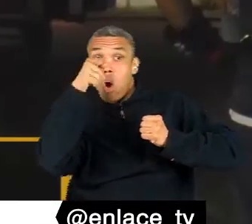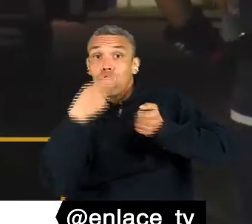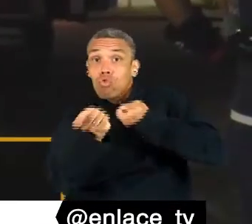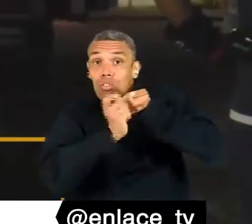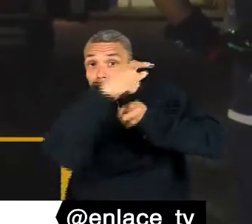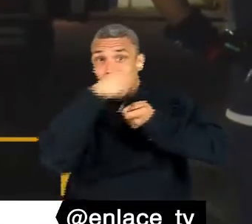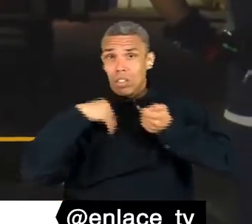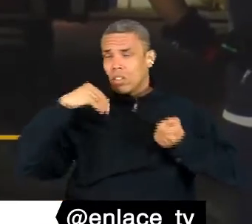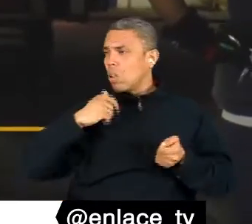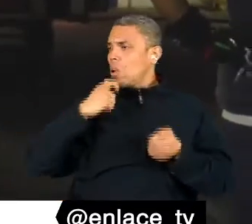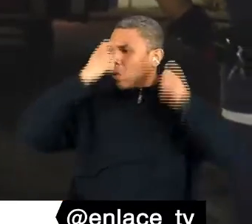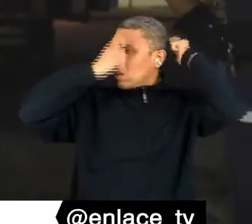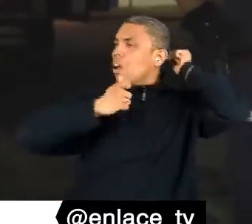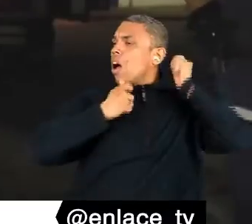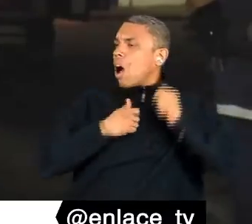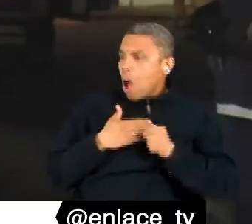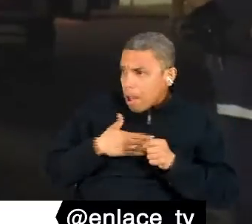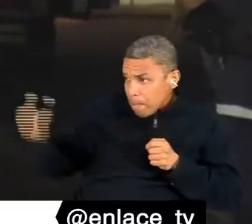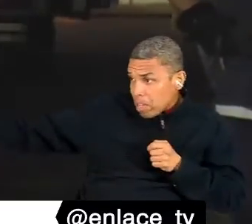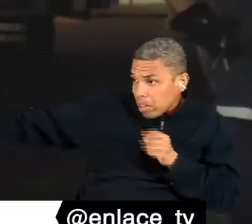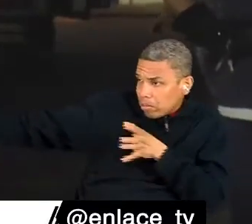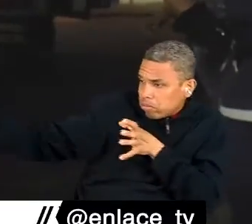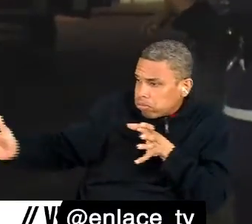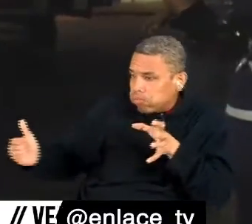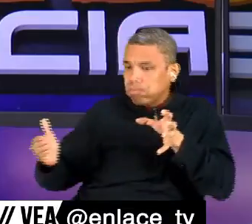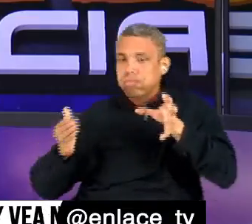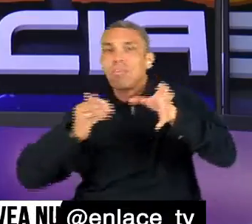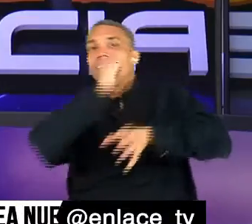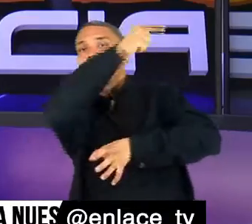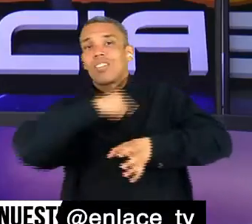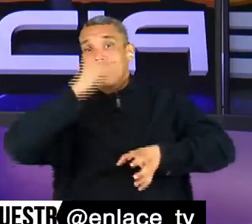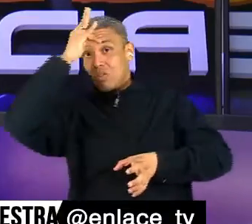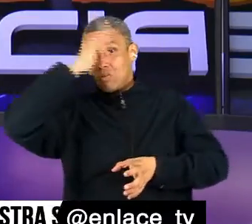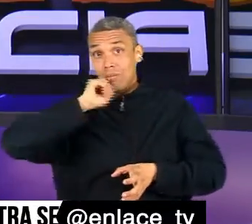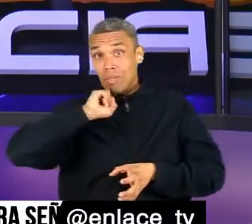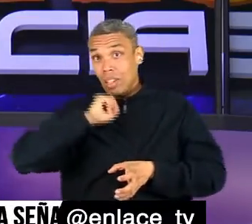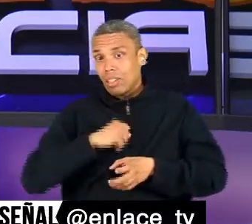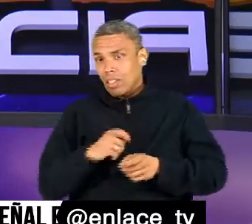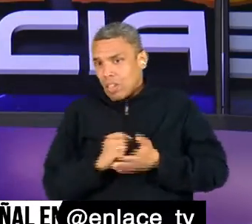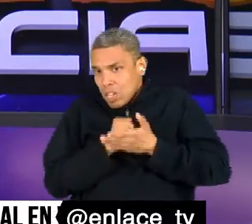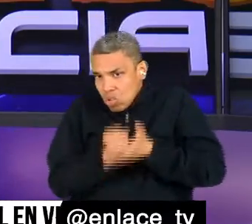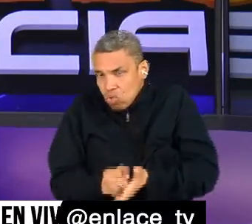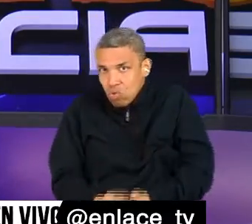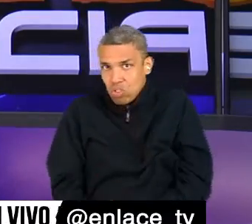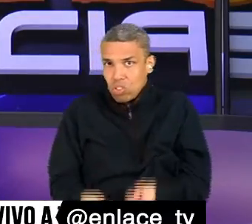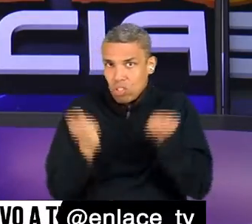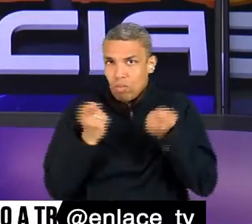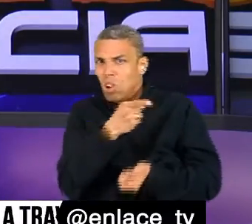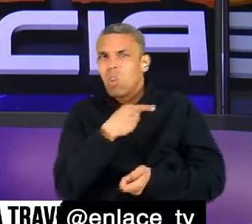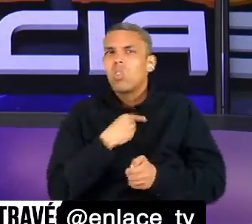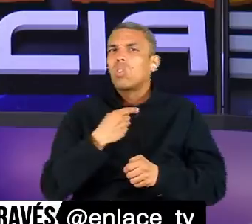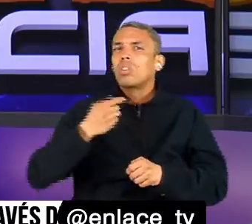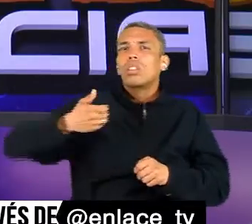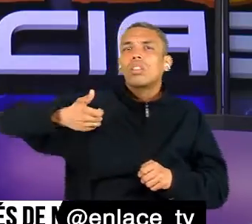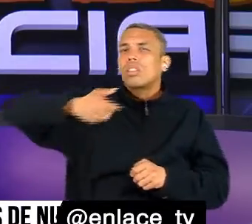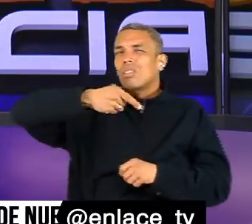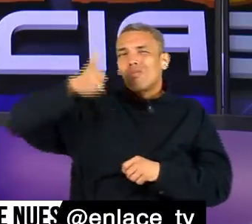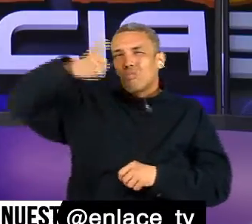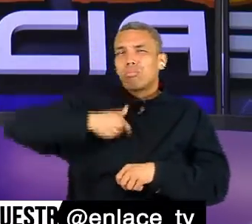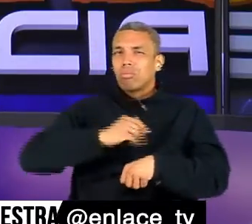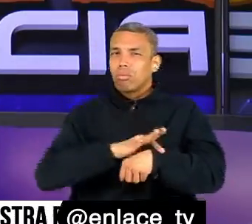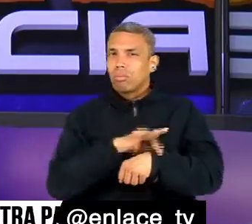víctima fue llevada al Hospital Regional del Magdalena Medio, donde es atendido por especialistas. Aún no hay un reporte por parte de las autoridades al respecto. En